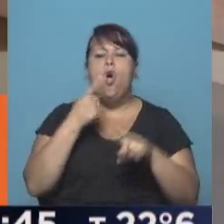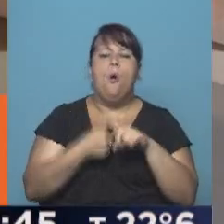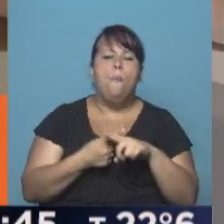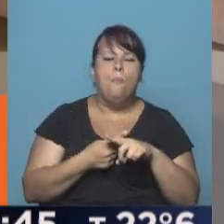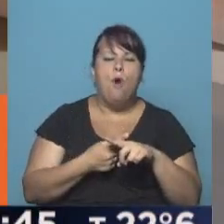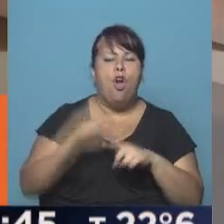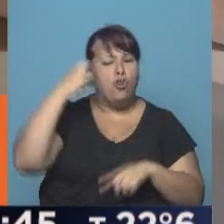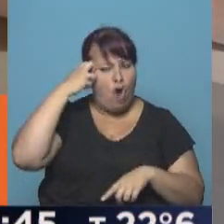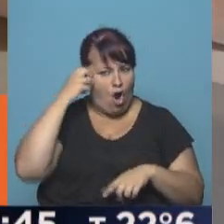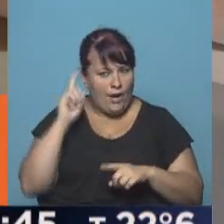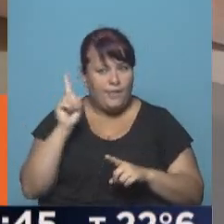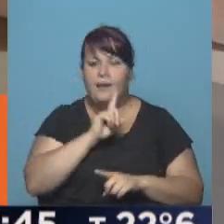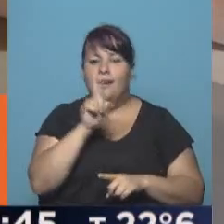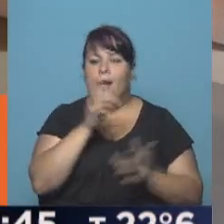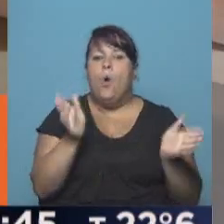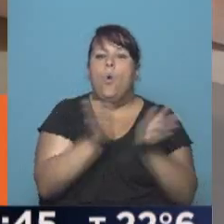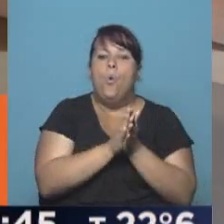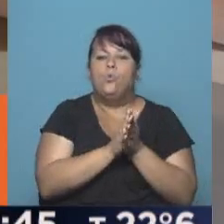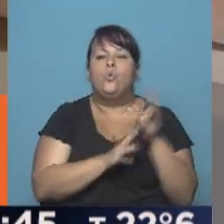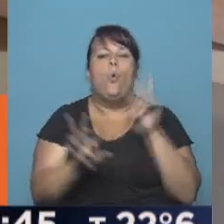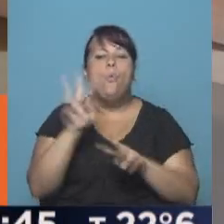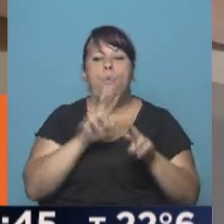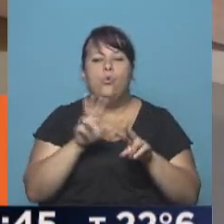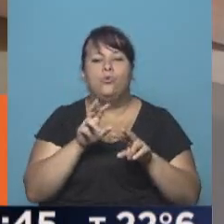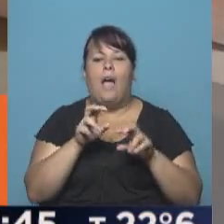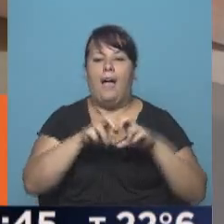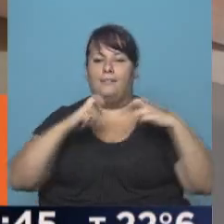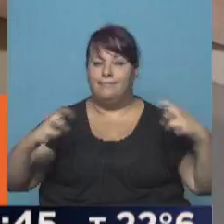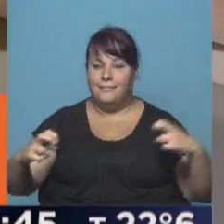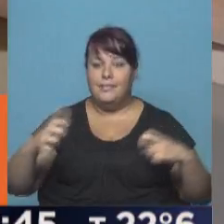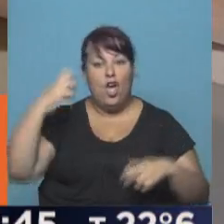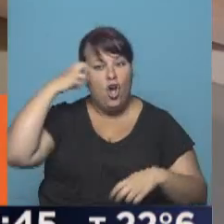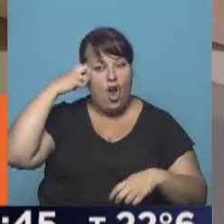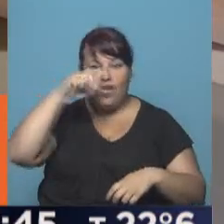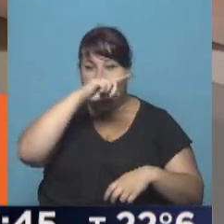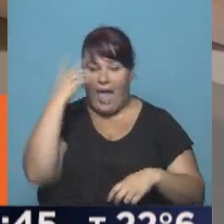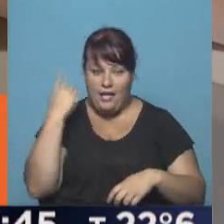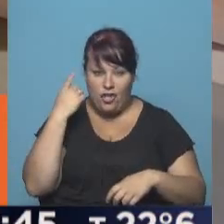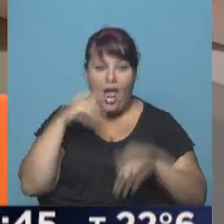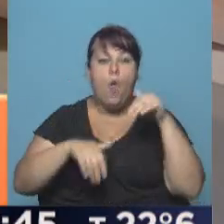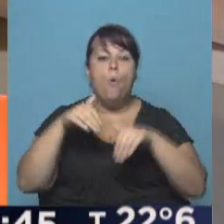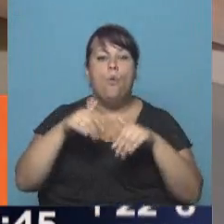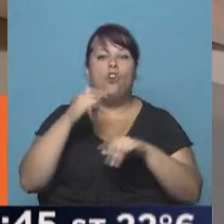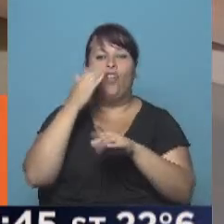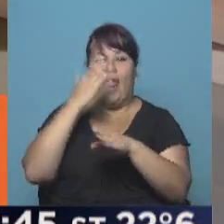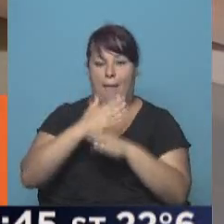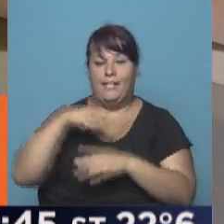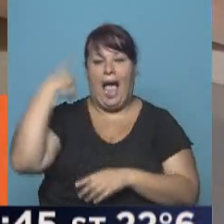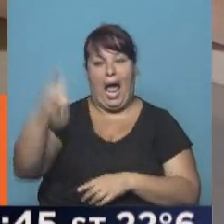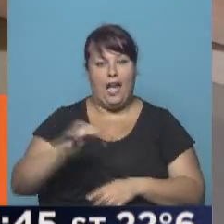vista parlamentario, sino buscando bancas en el Congreso Nacional en las elecciones de medio término del